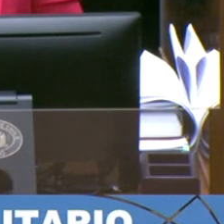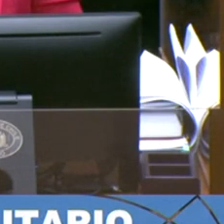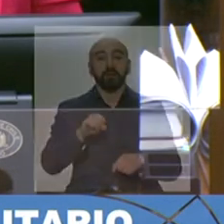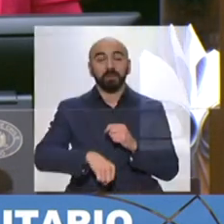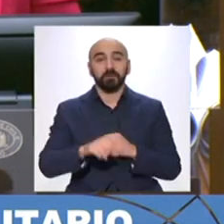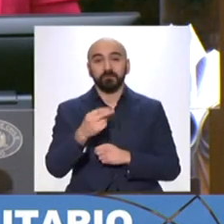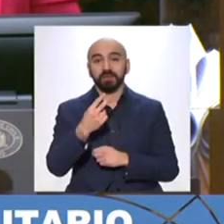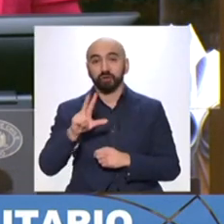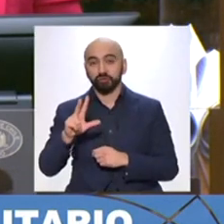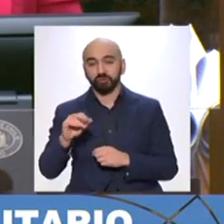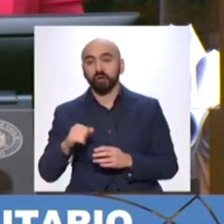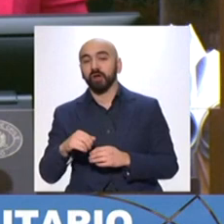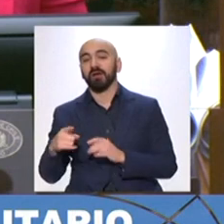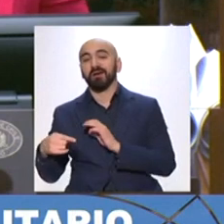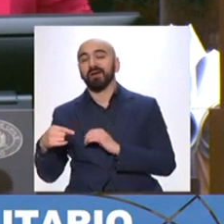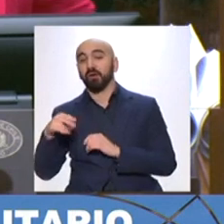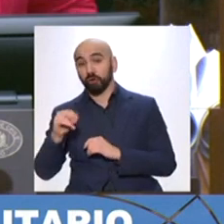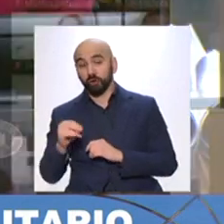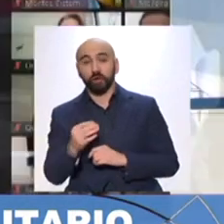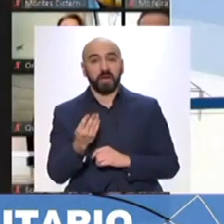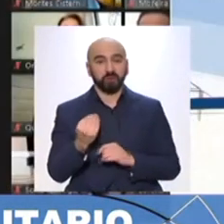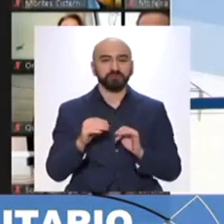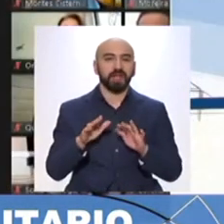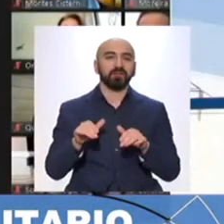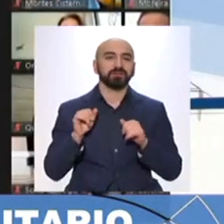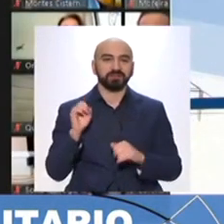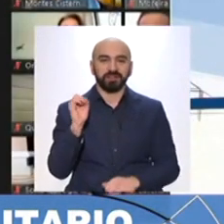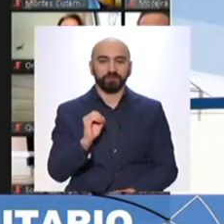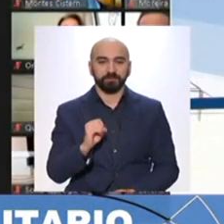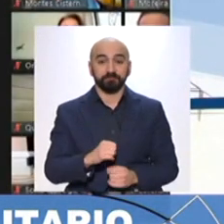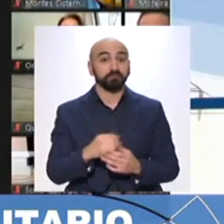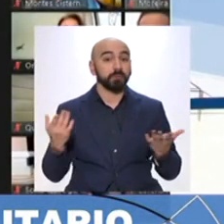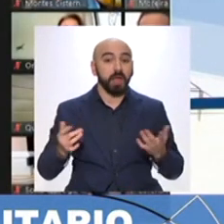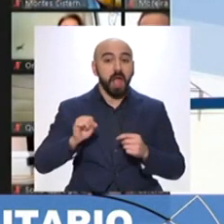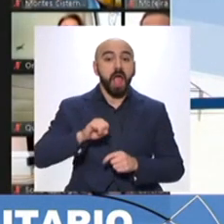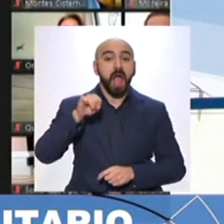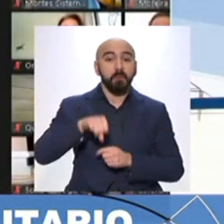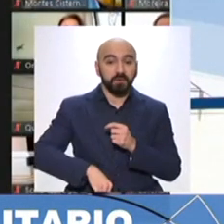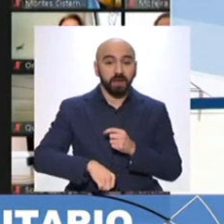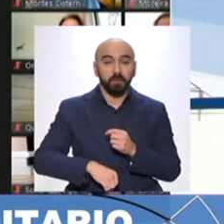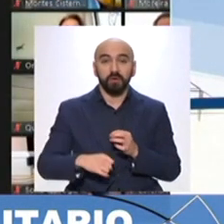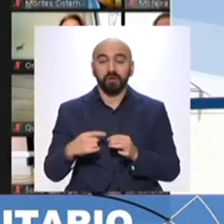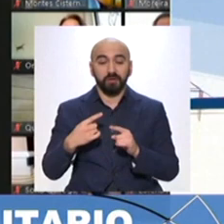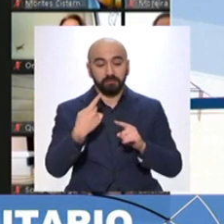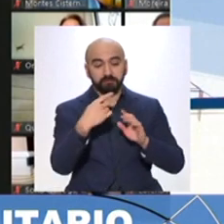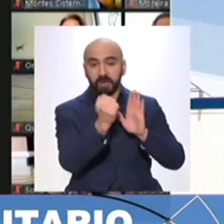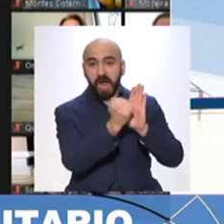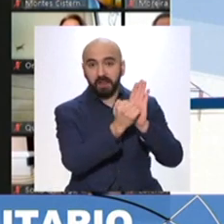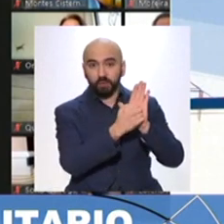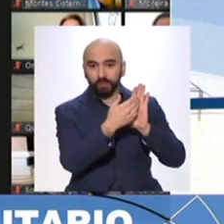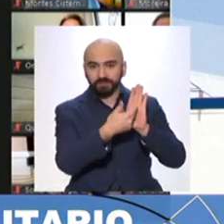por la negativa de 14 abstenciones 0 aprobados los distintos artículos con sus numerales